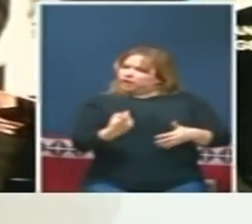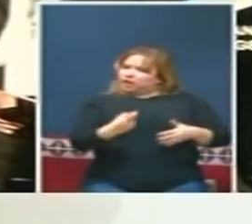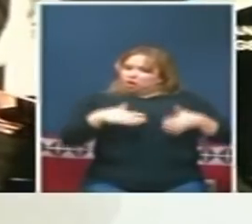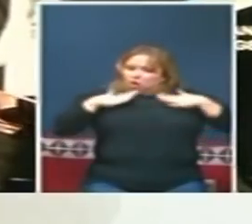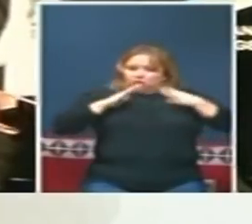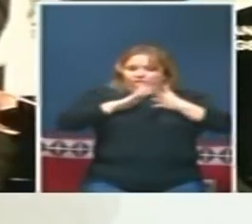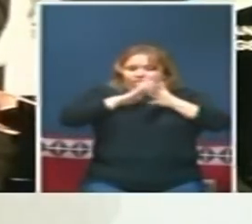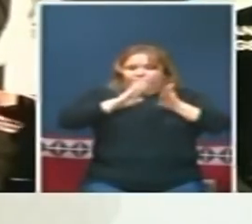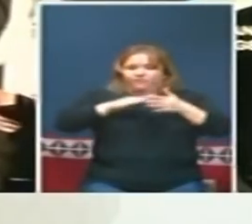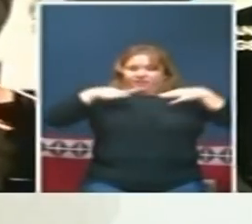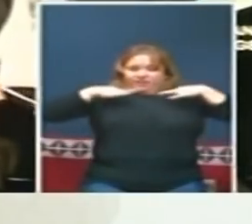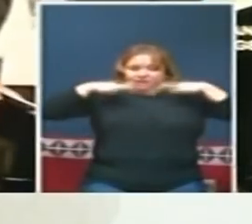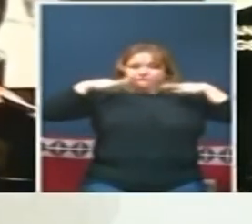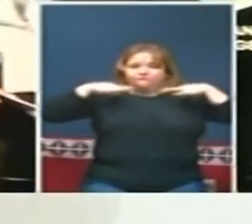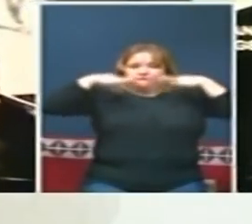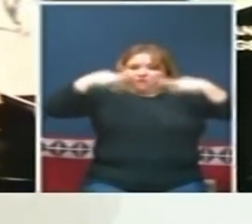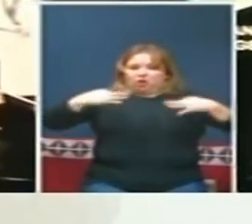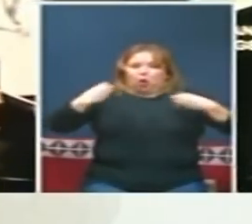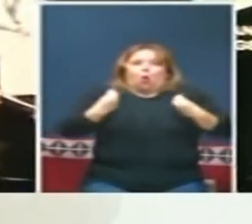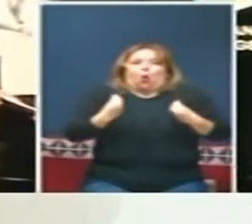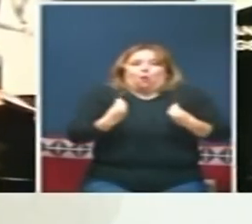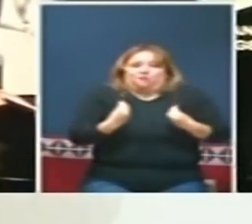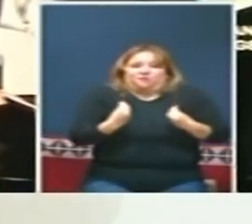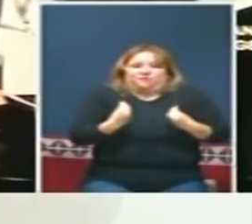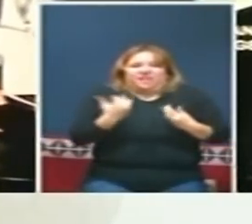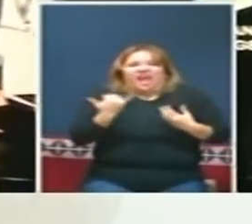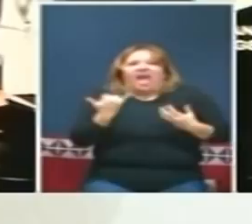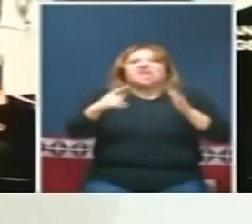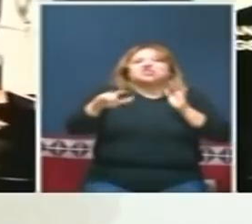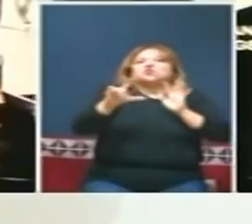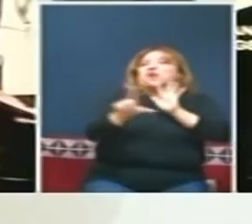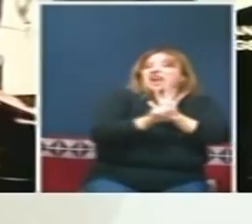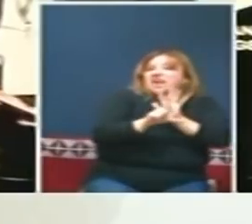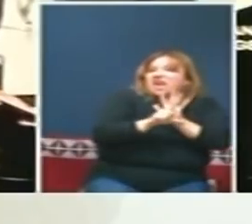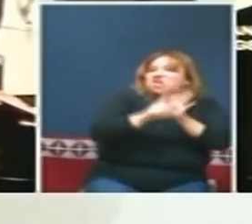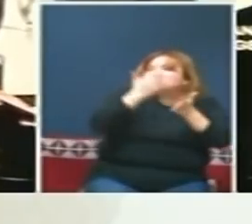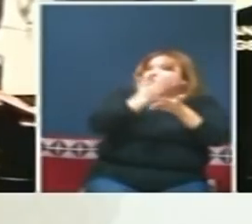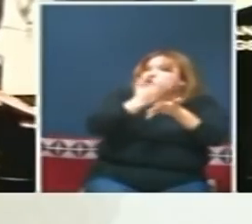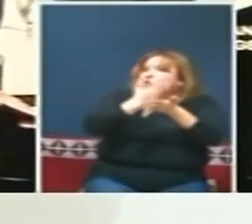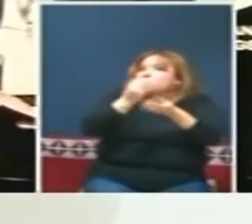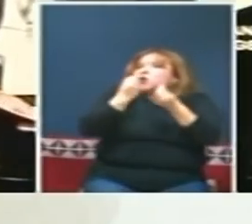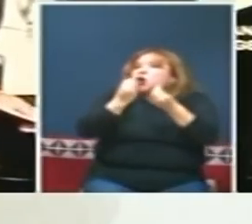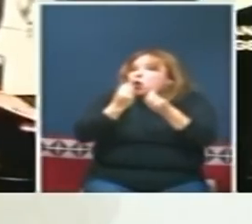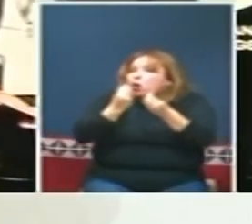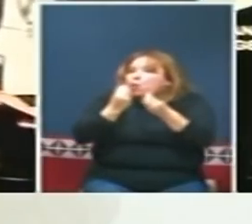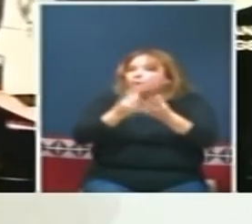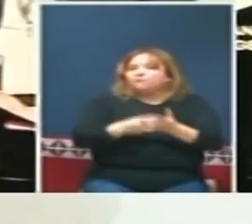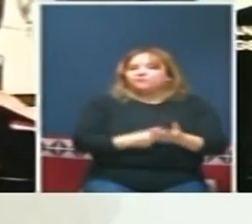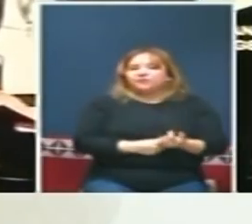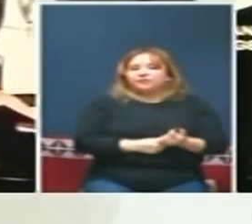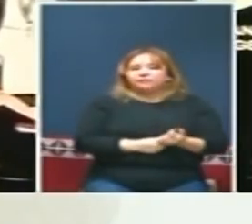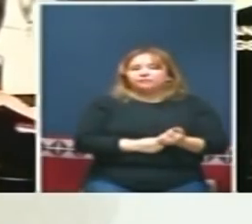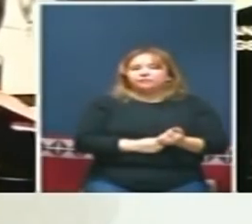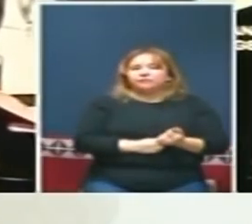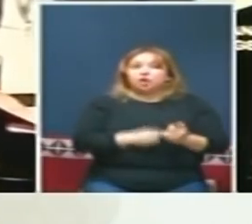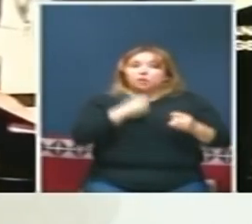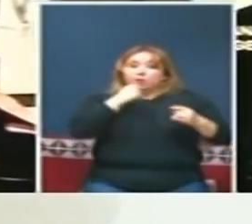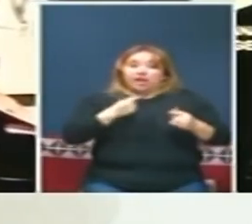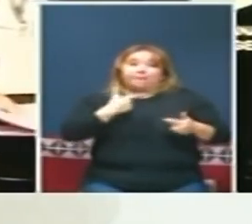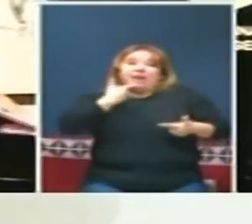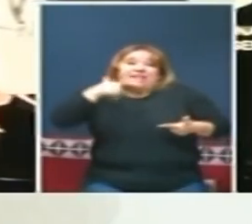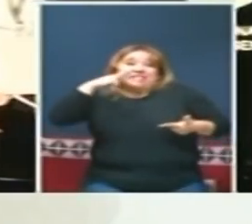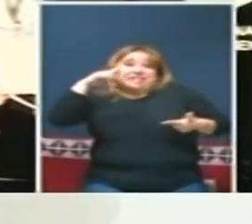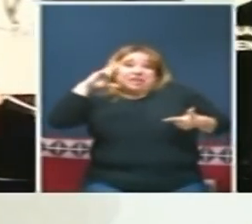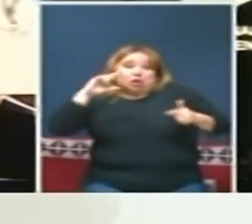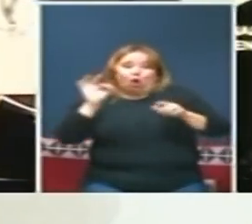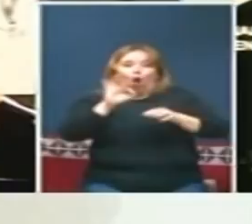vestir ese altar? Hay algunas normas litúrgicas propiamente, ¿no?, que indica la Santa Sede, como son los cirios o las